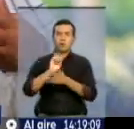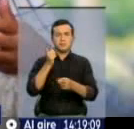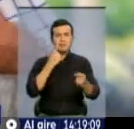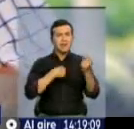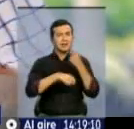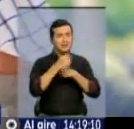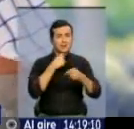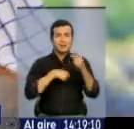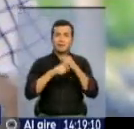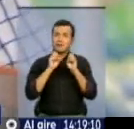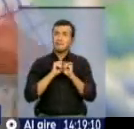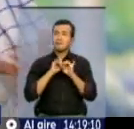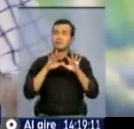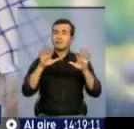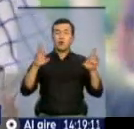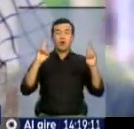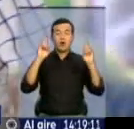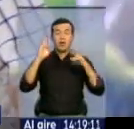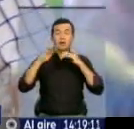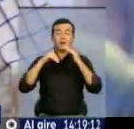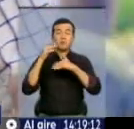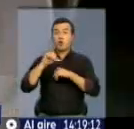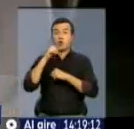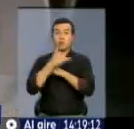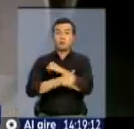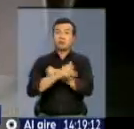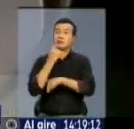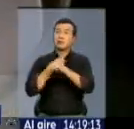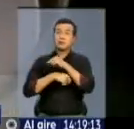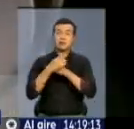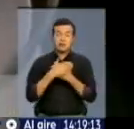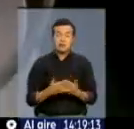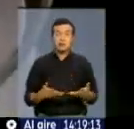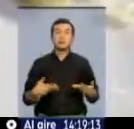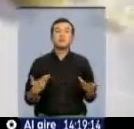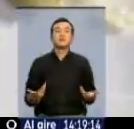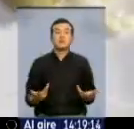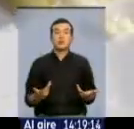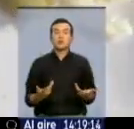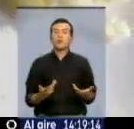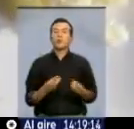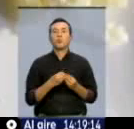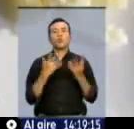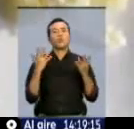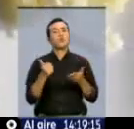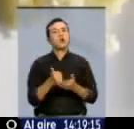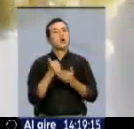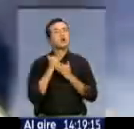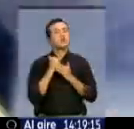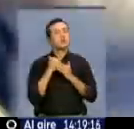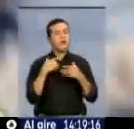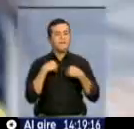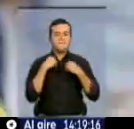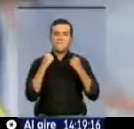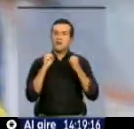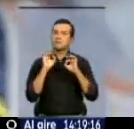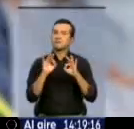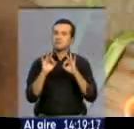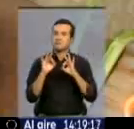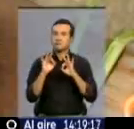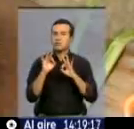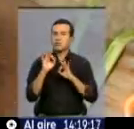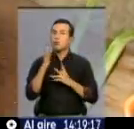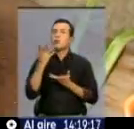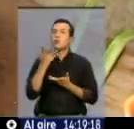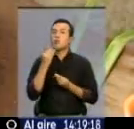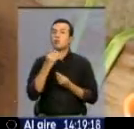se pudiera algún momento llegar a la exportación. Este plato se caracteriza por sus beneficios nutricionales muy interesantes, gracias